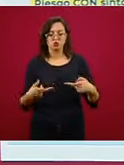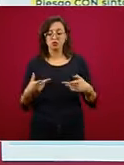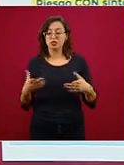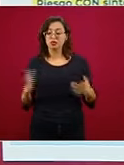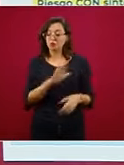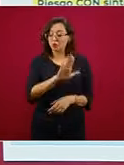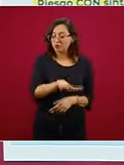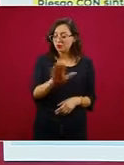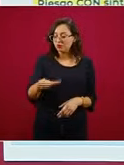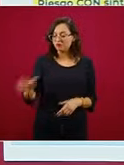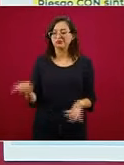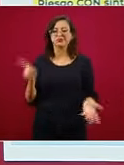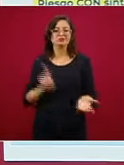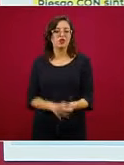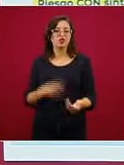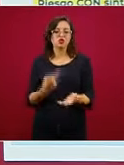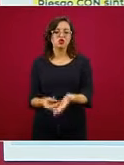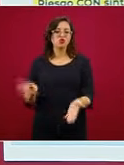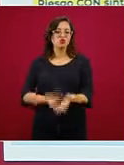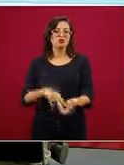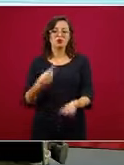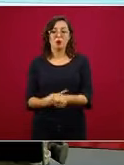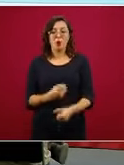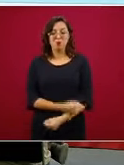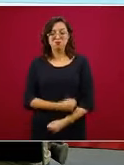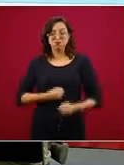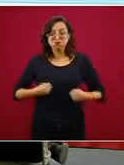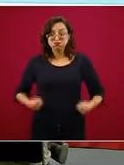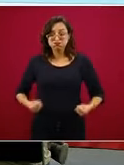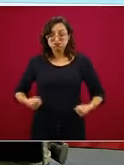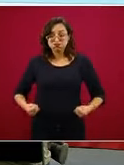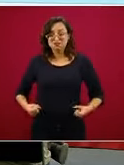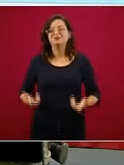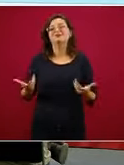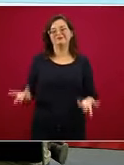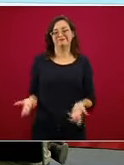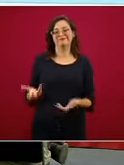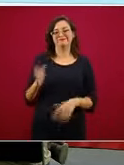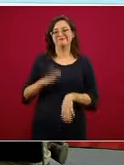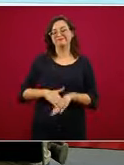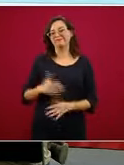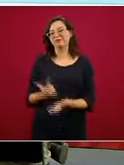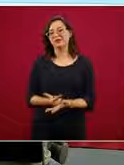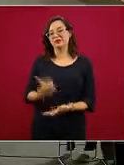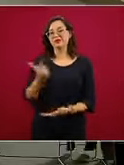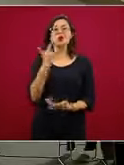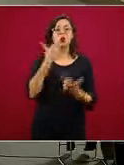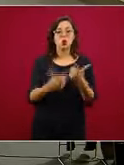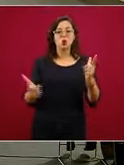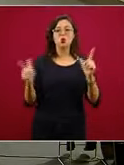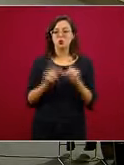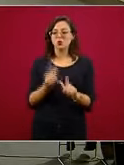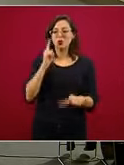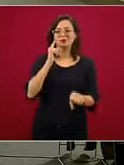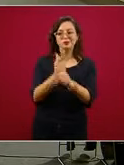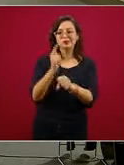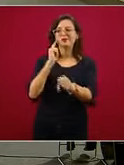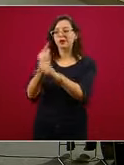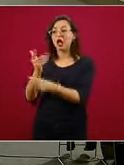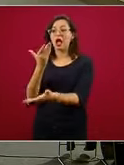asociados a mortalidad, claramente, obesidad extrema. Entonces, estos grupos están muy bien identificados y lo que hay que hacer ahora